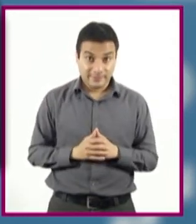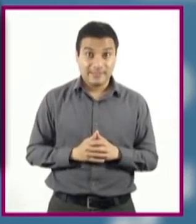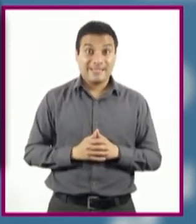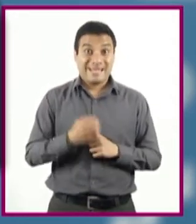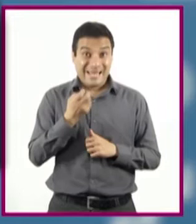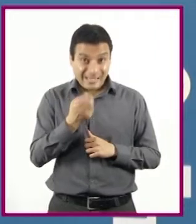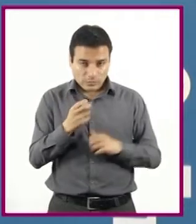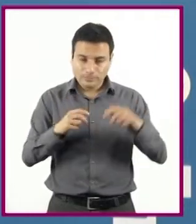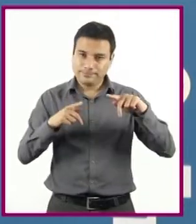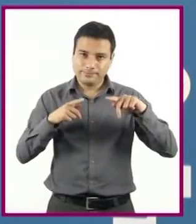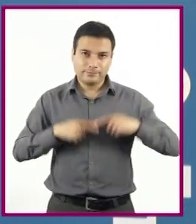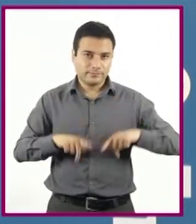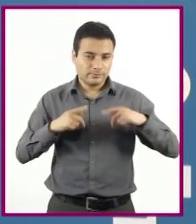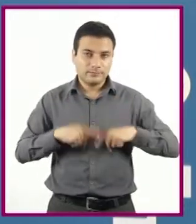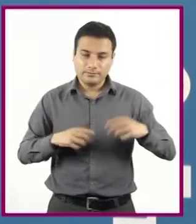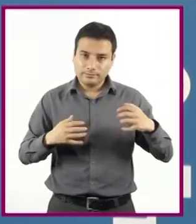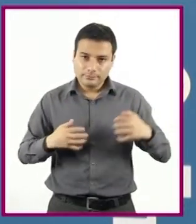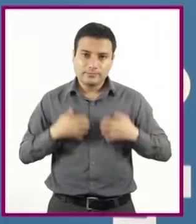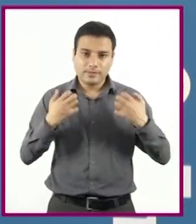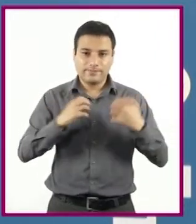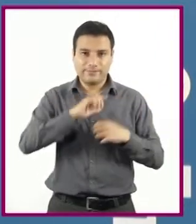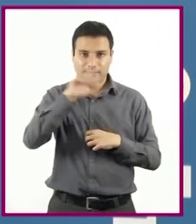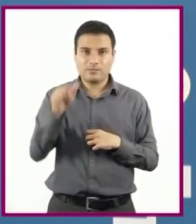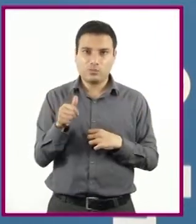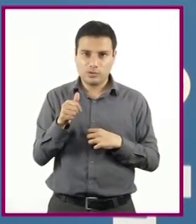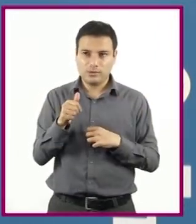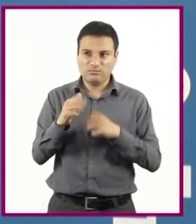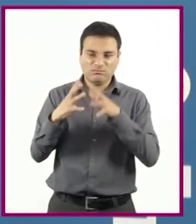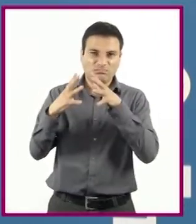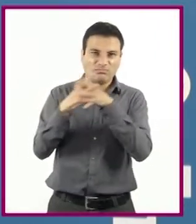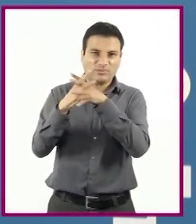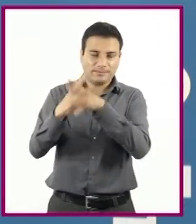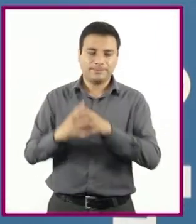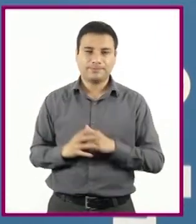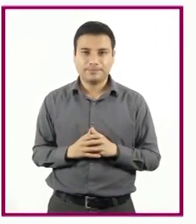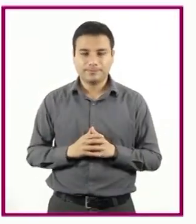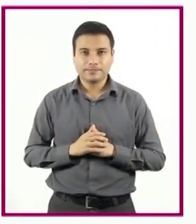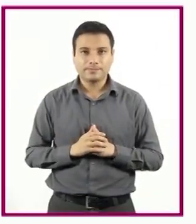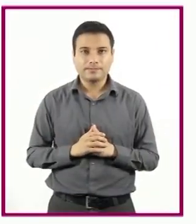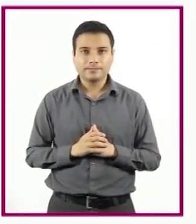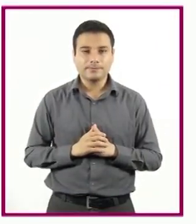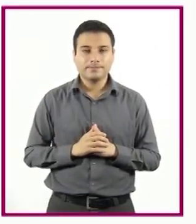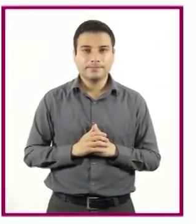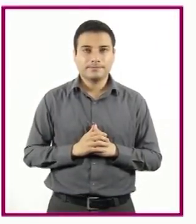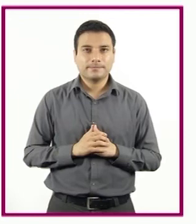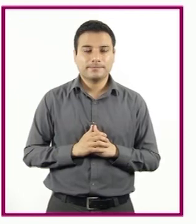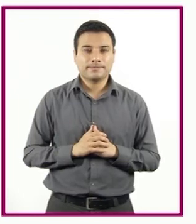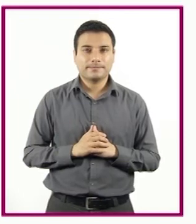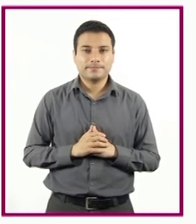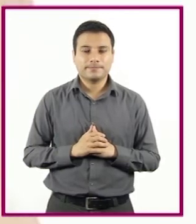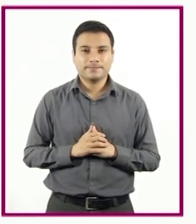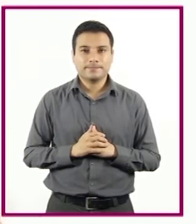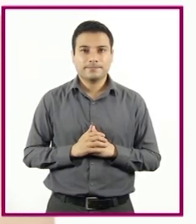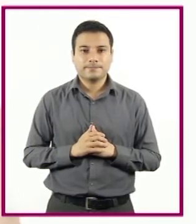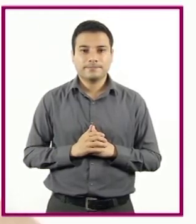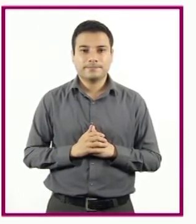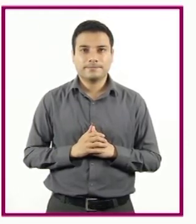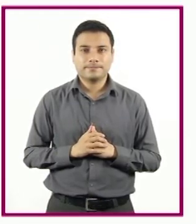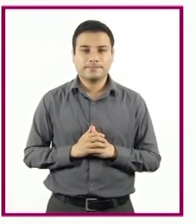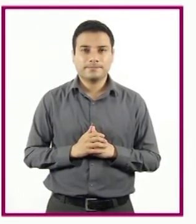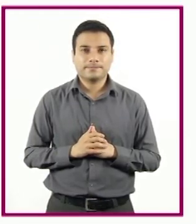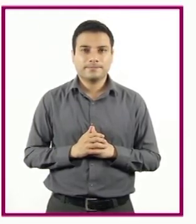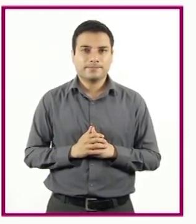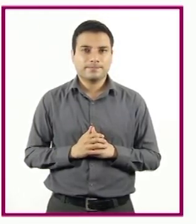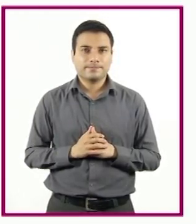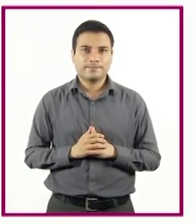Guerra de Independencia, propiciaron su unión al movimiento sin mucha resistencia. Los mismos sectores sociales